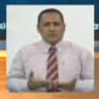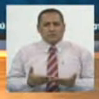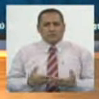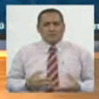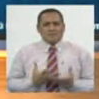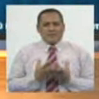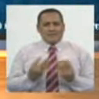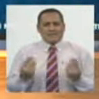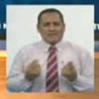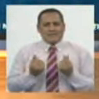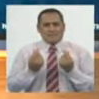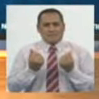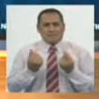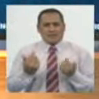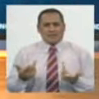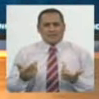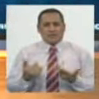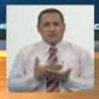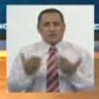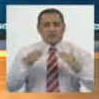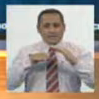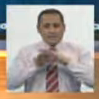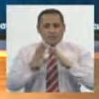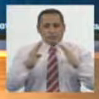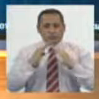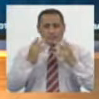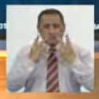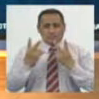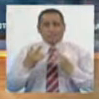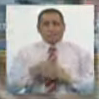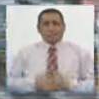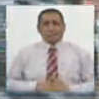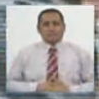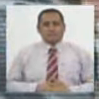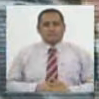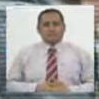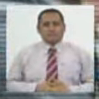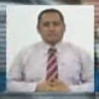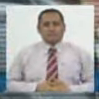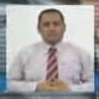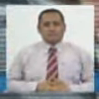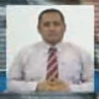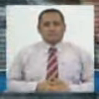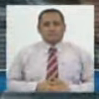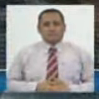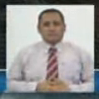una cuantiosa suma de dinero en efectivo en su domicilio. Veamos.